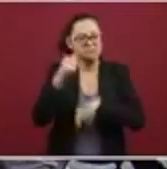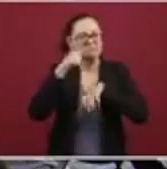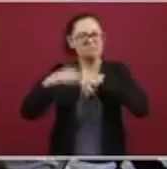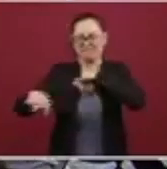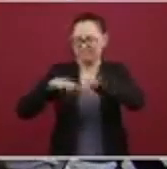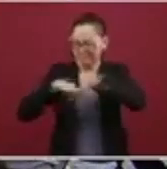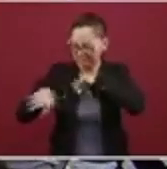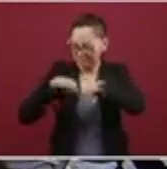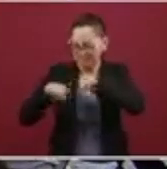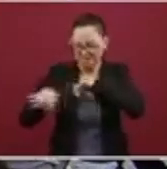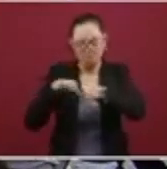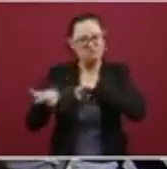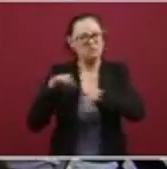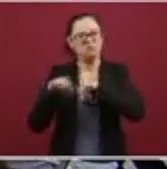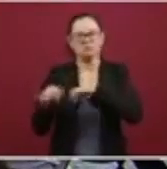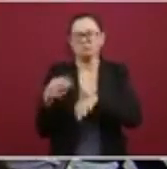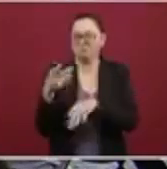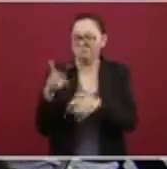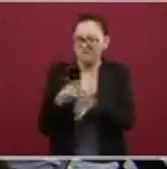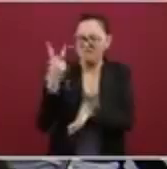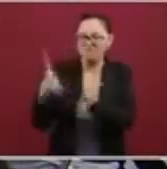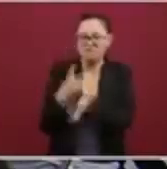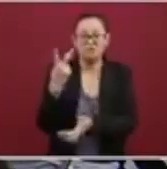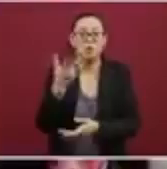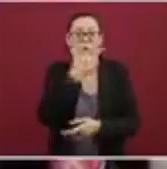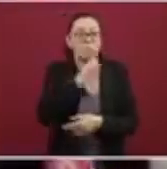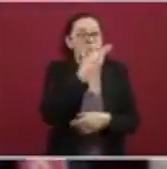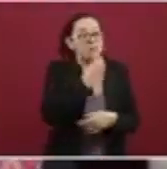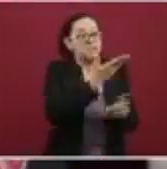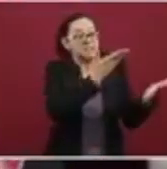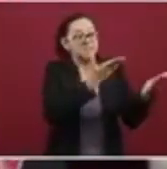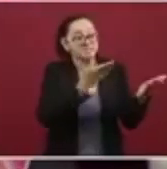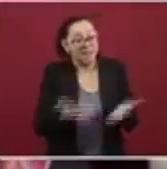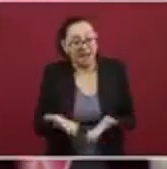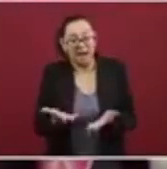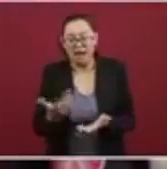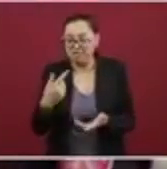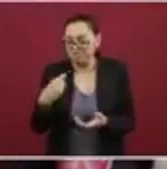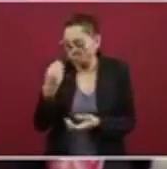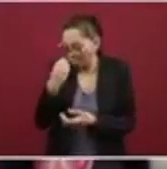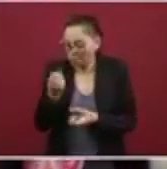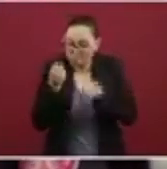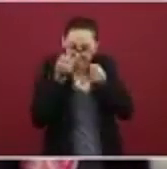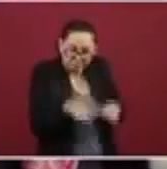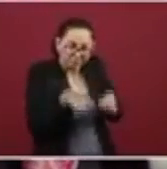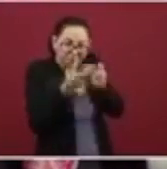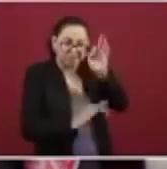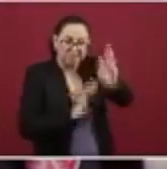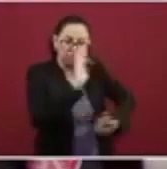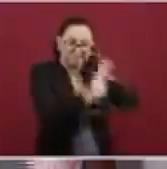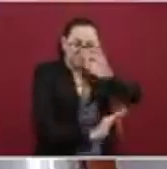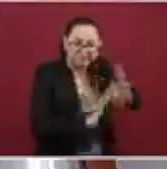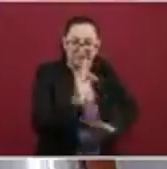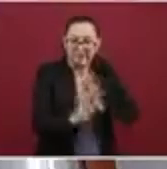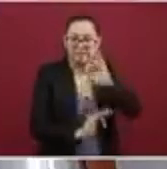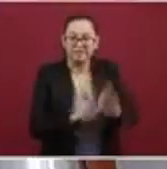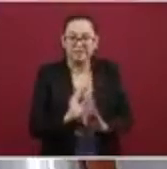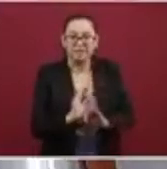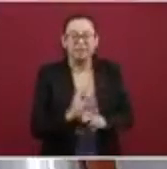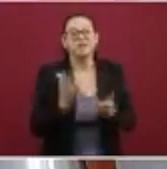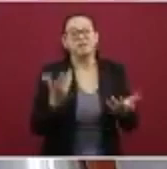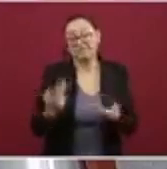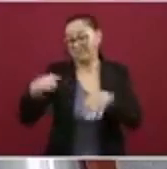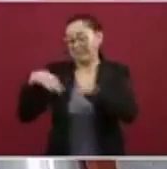que siempre llegan del trabajo cansados y les tenemos que dar de comer. En cambio, a nosotros no nos daban de comer, tenemos que darles de comer al marido, aparte de que